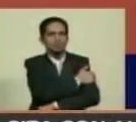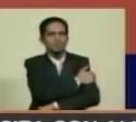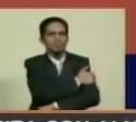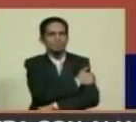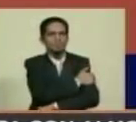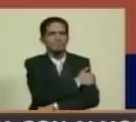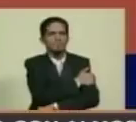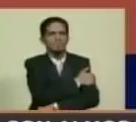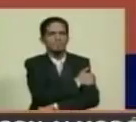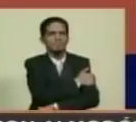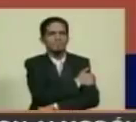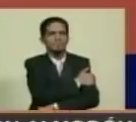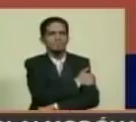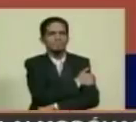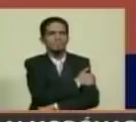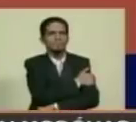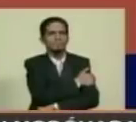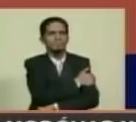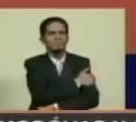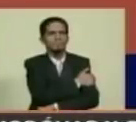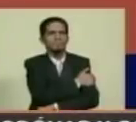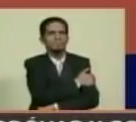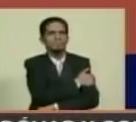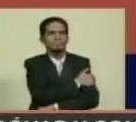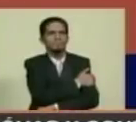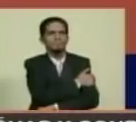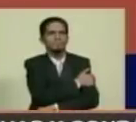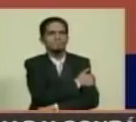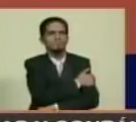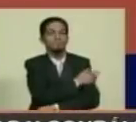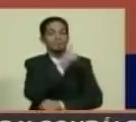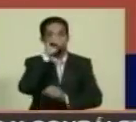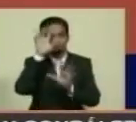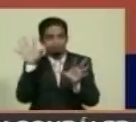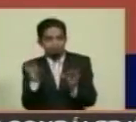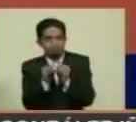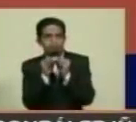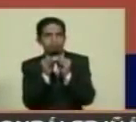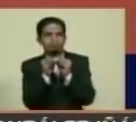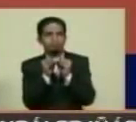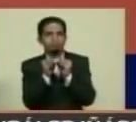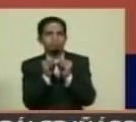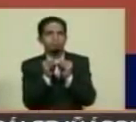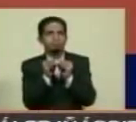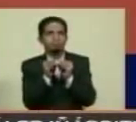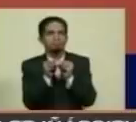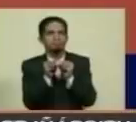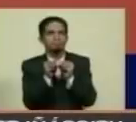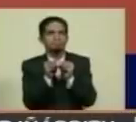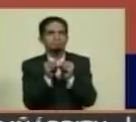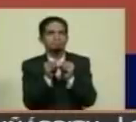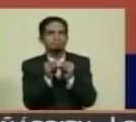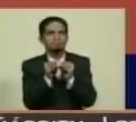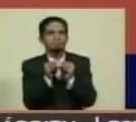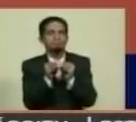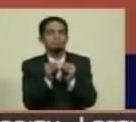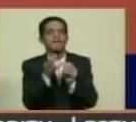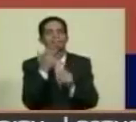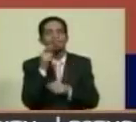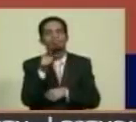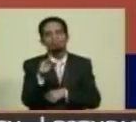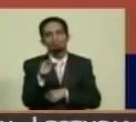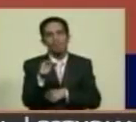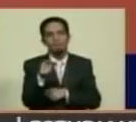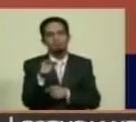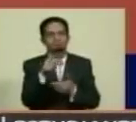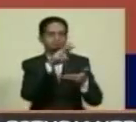venezolana. Hay una conclusión que es una conclusión que compartimos todos. Usted revisa cualquier encuesta, cualquier